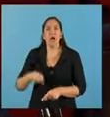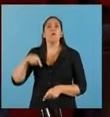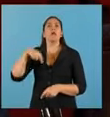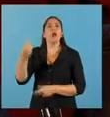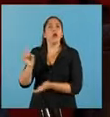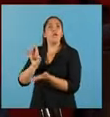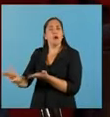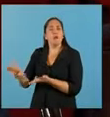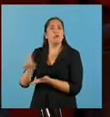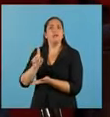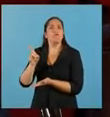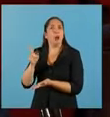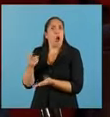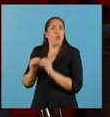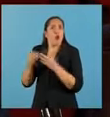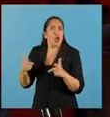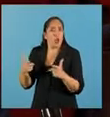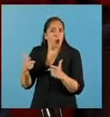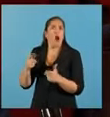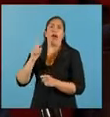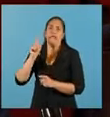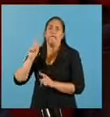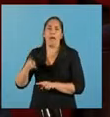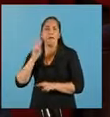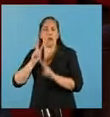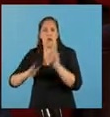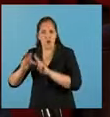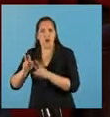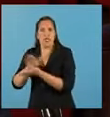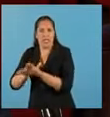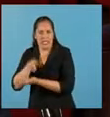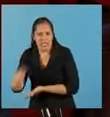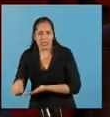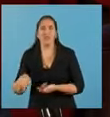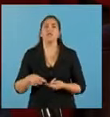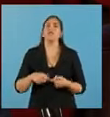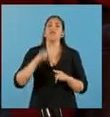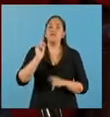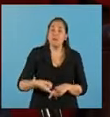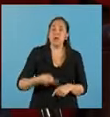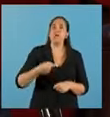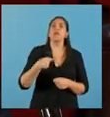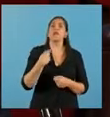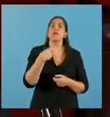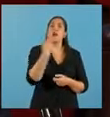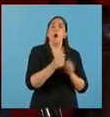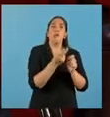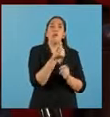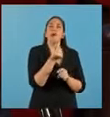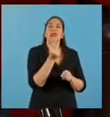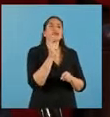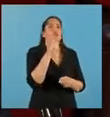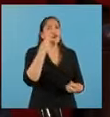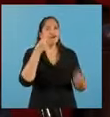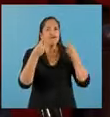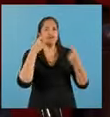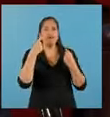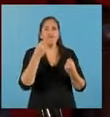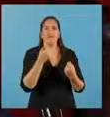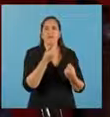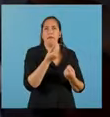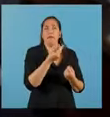programa de precios cuidados, que incluye a las ventas mayoristas, que se extendió también a los productos escolares ante el inicio de las